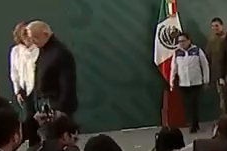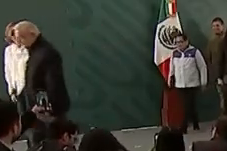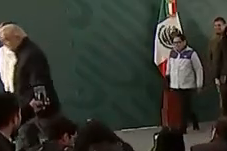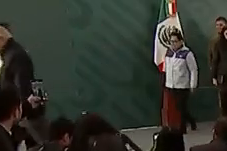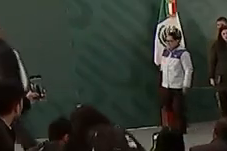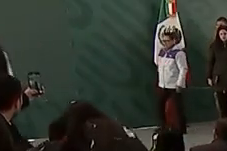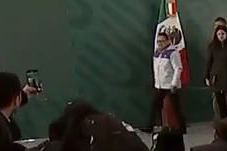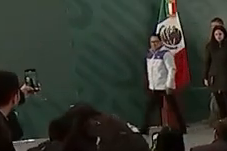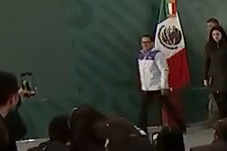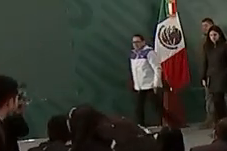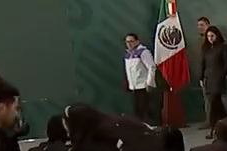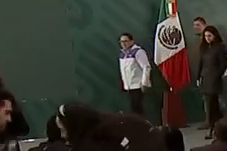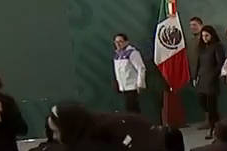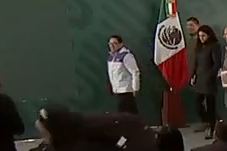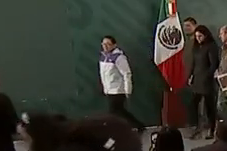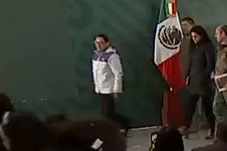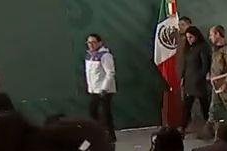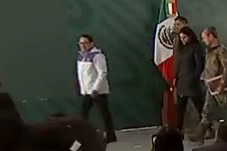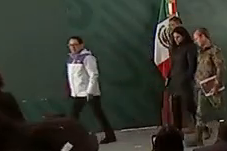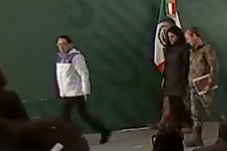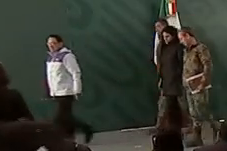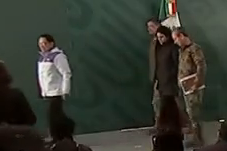momento están tardando más